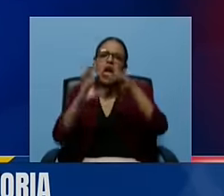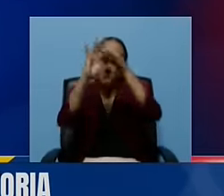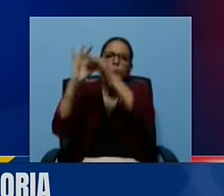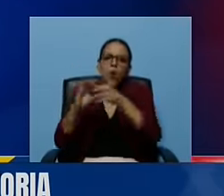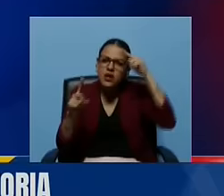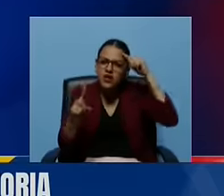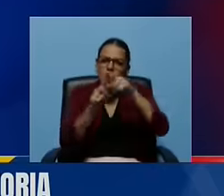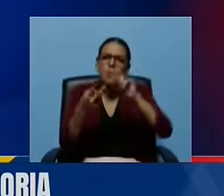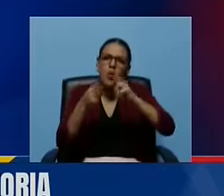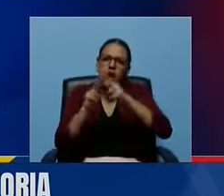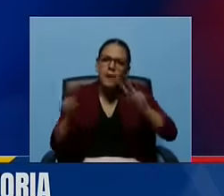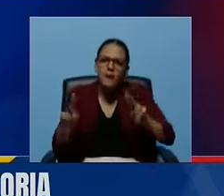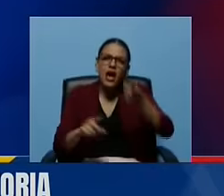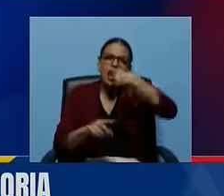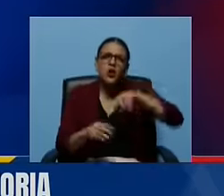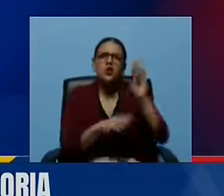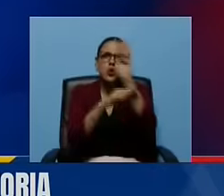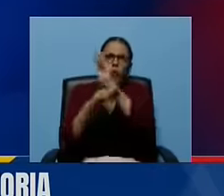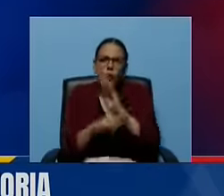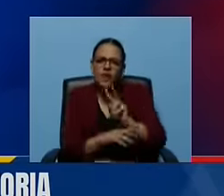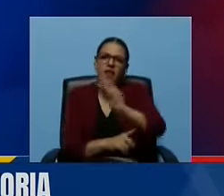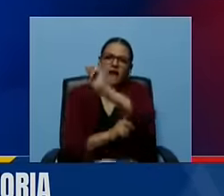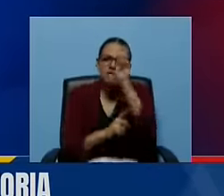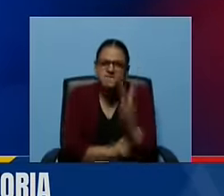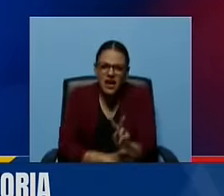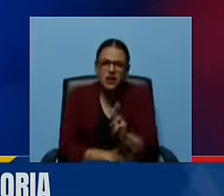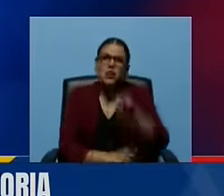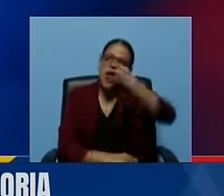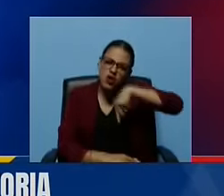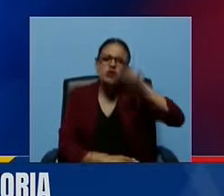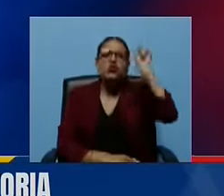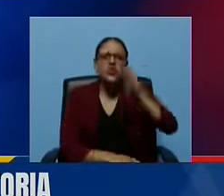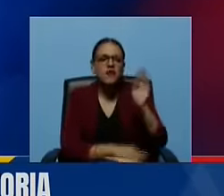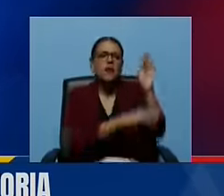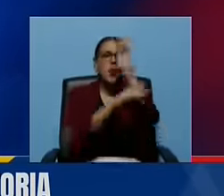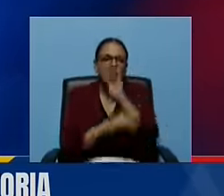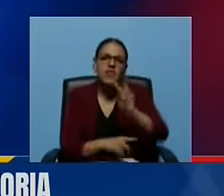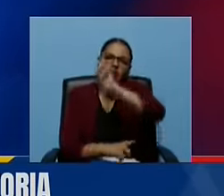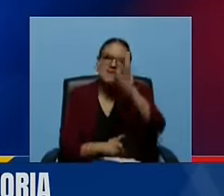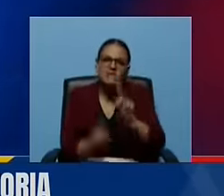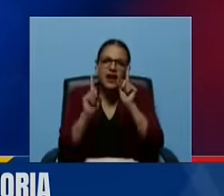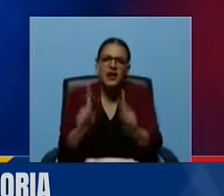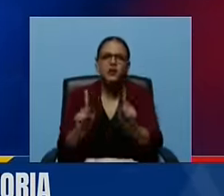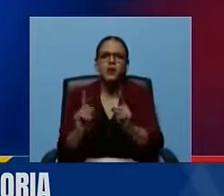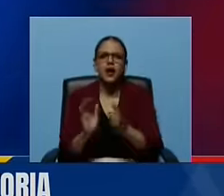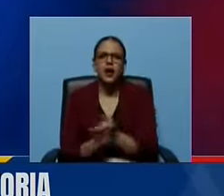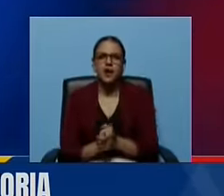paz, cuidar a Venezuela, tenemos que cuidar a Venezuela.